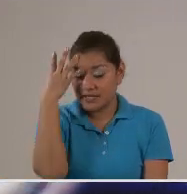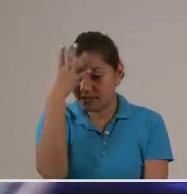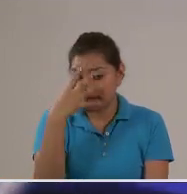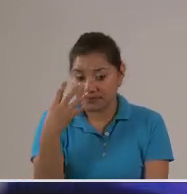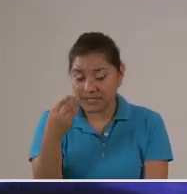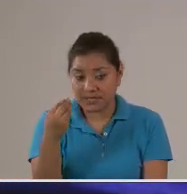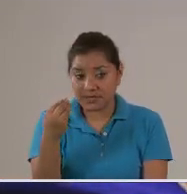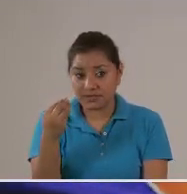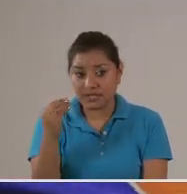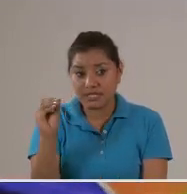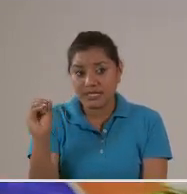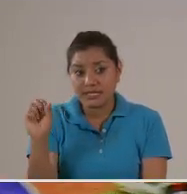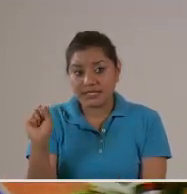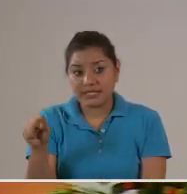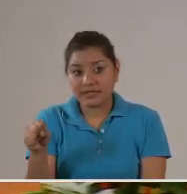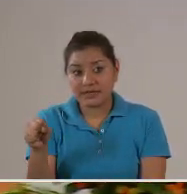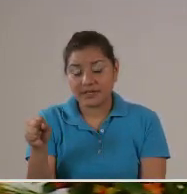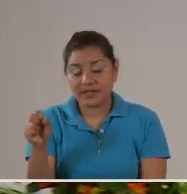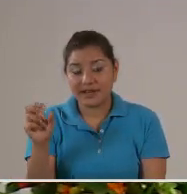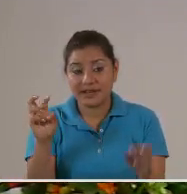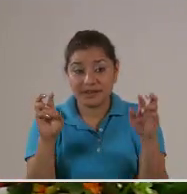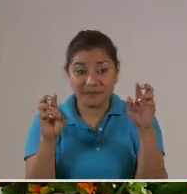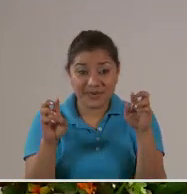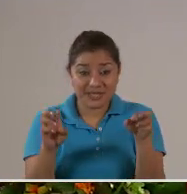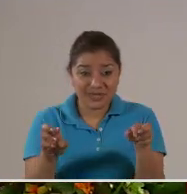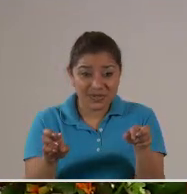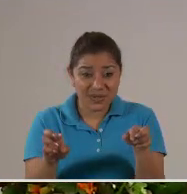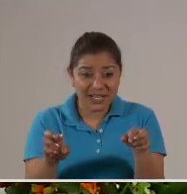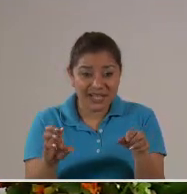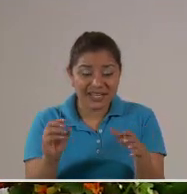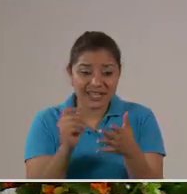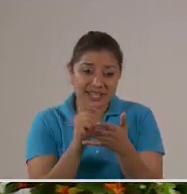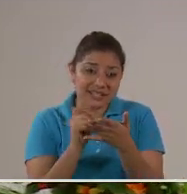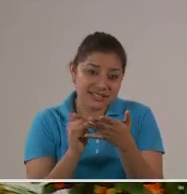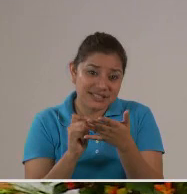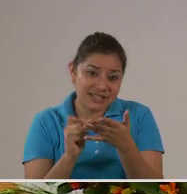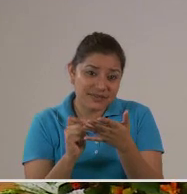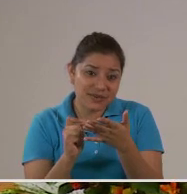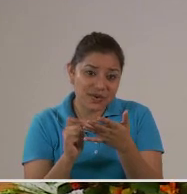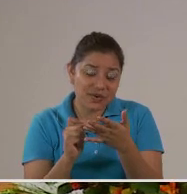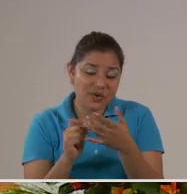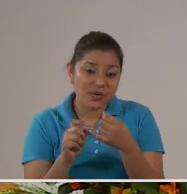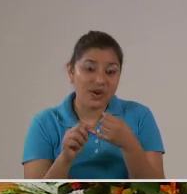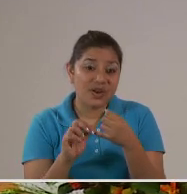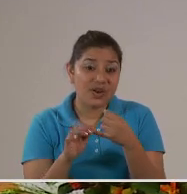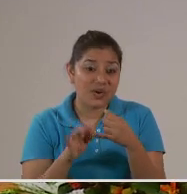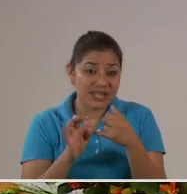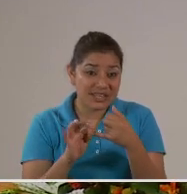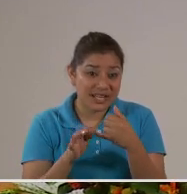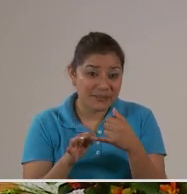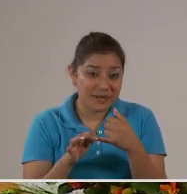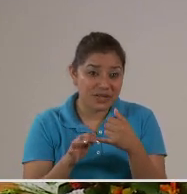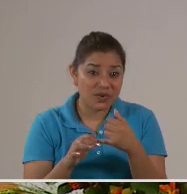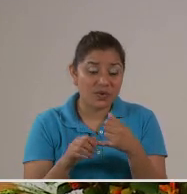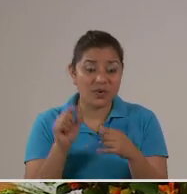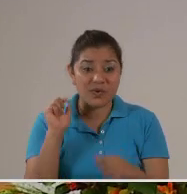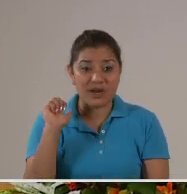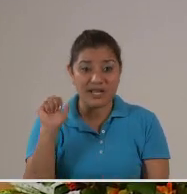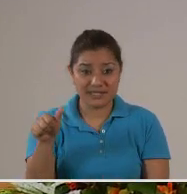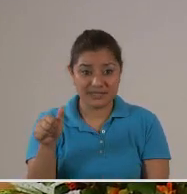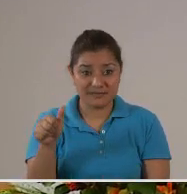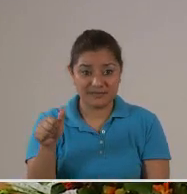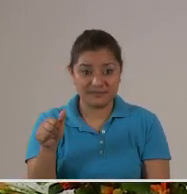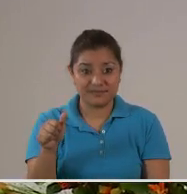espíritu Okay sigos entender Verdad que sí Okay entonces miremos Qué clase de división es